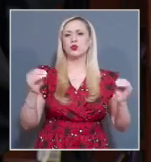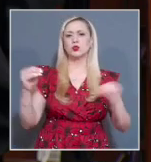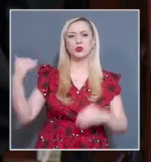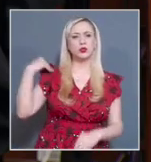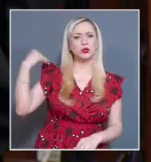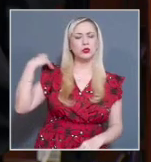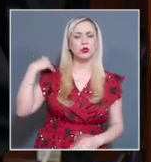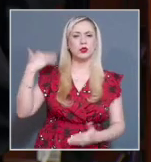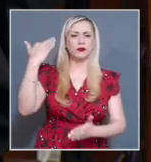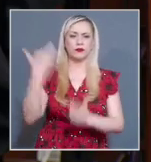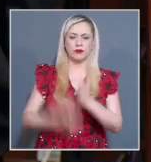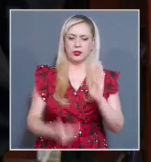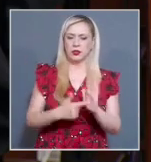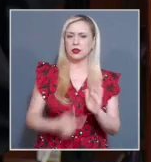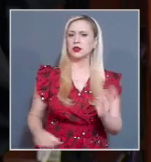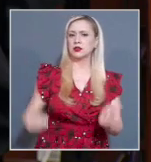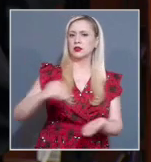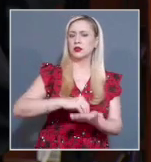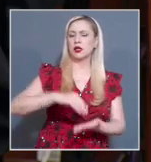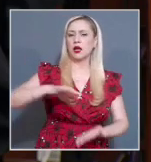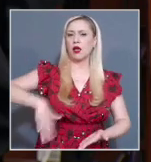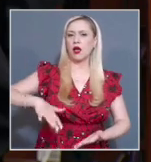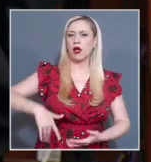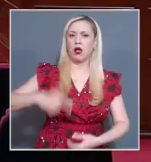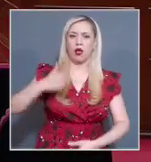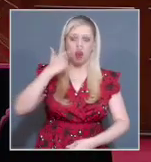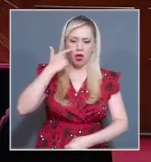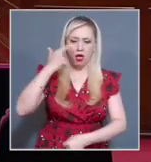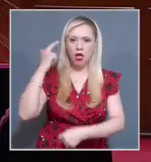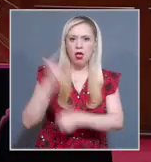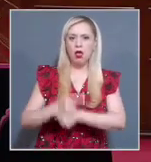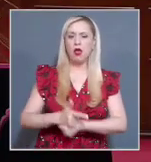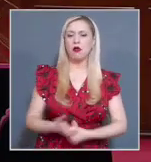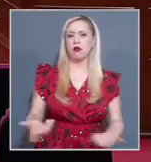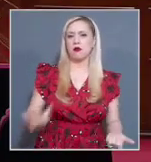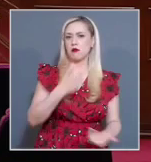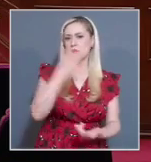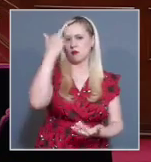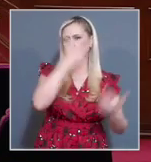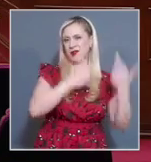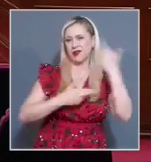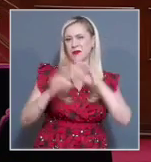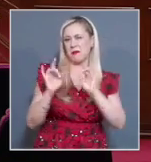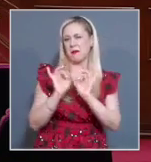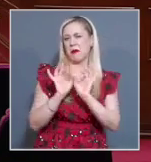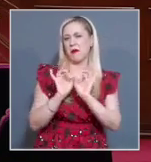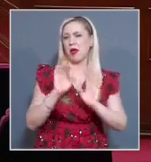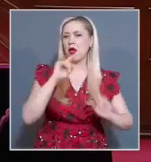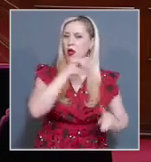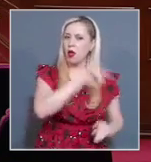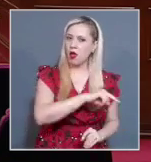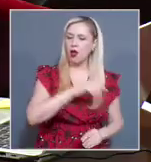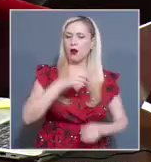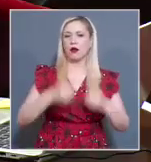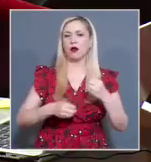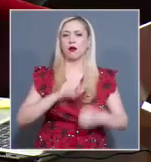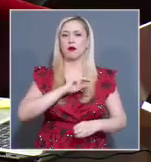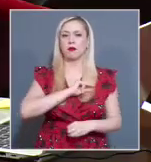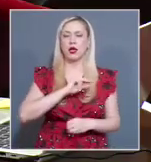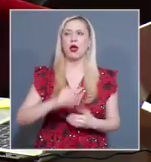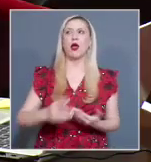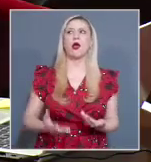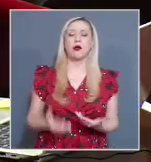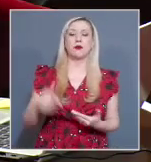improcedencia advertida de oficio por el órgano revisor. En los otros 2 asuntos listados para la sesión de este martes, el